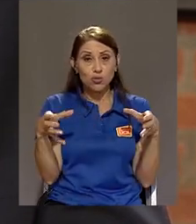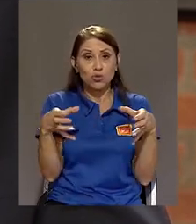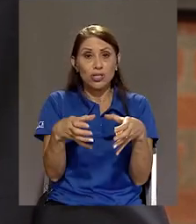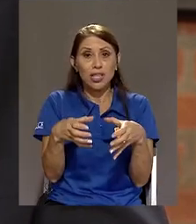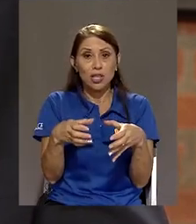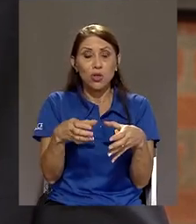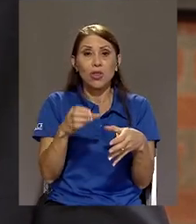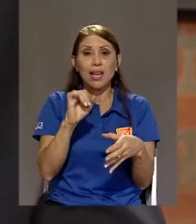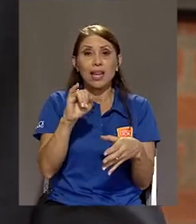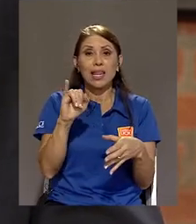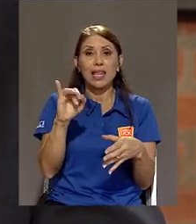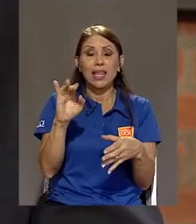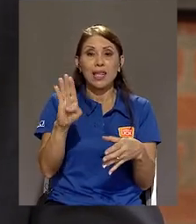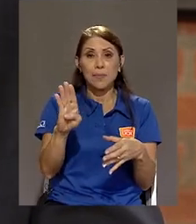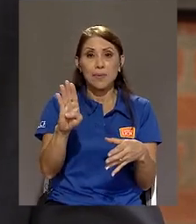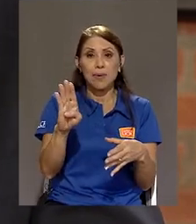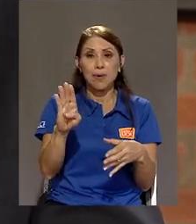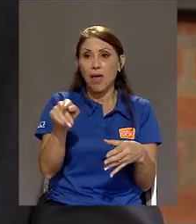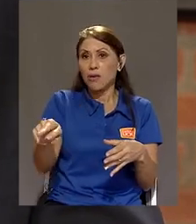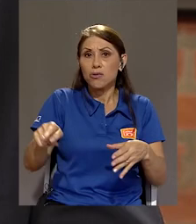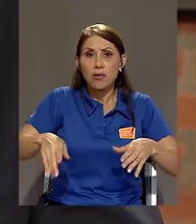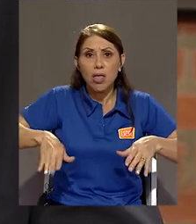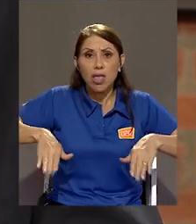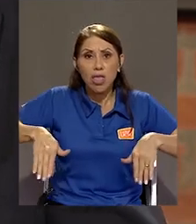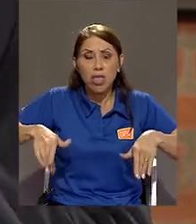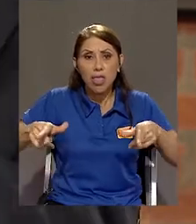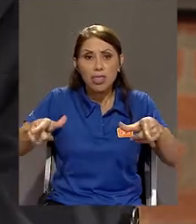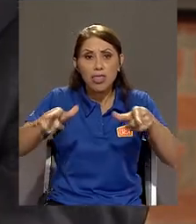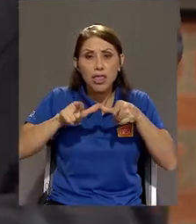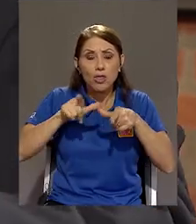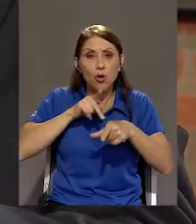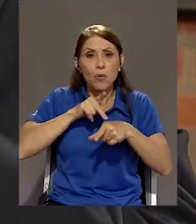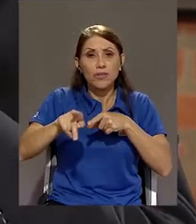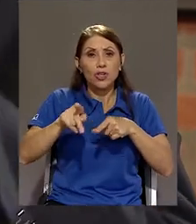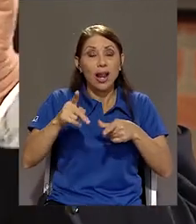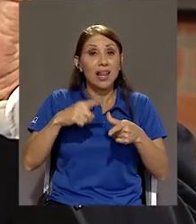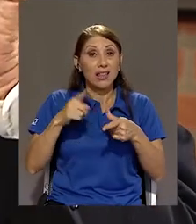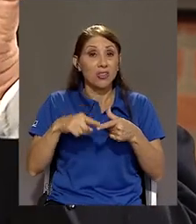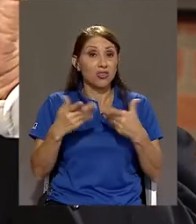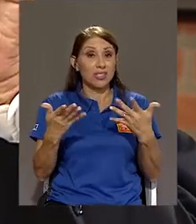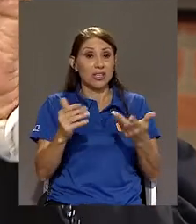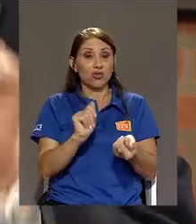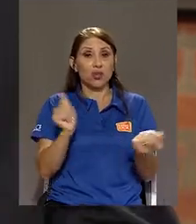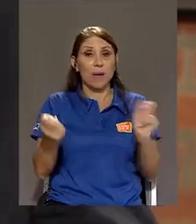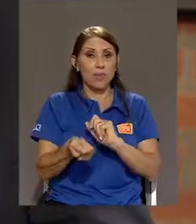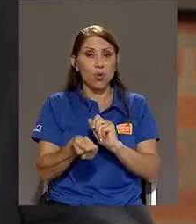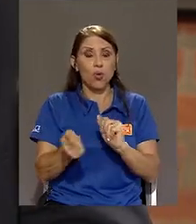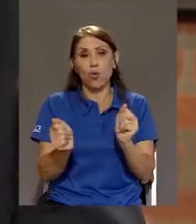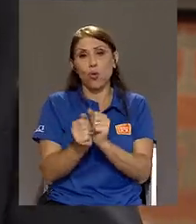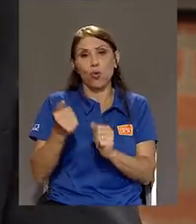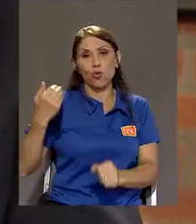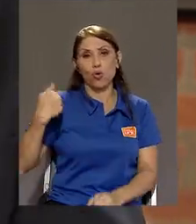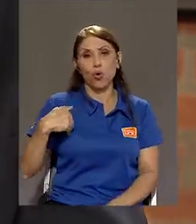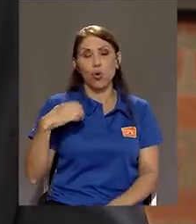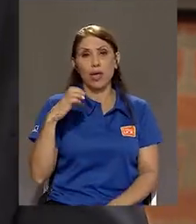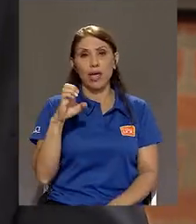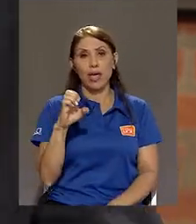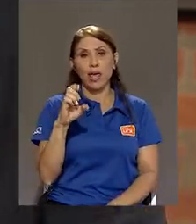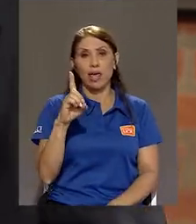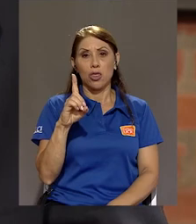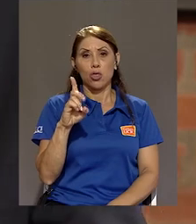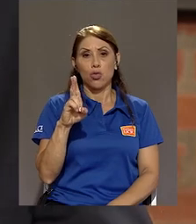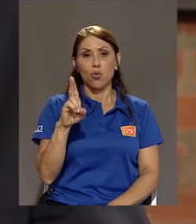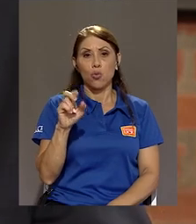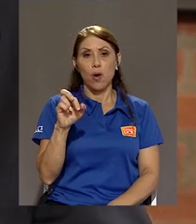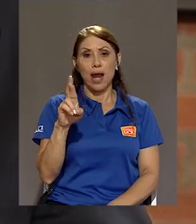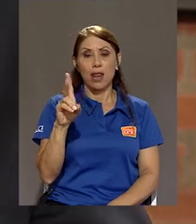de élite, no tenían título profesional. Entonces se nos cambió con don Eduardo y con el gerente de esa época,